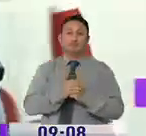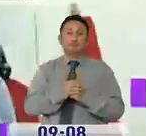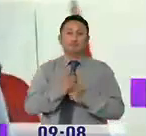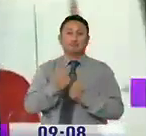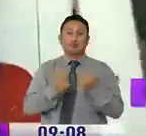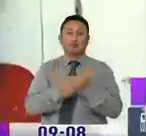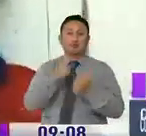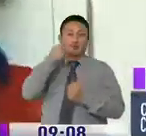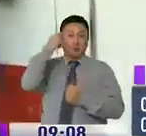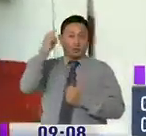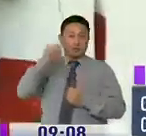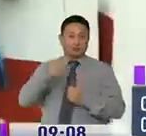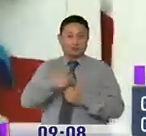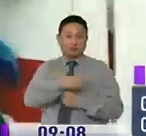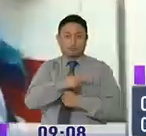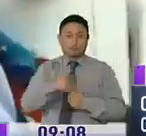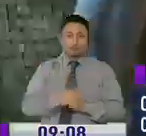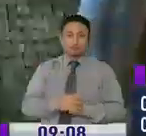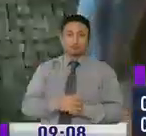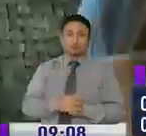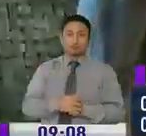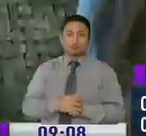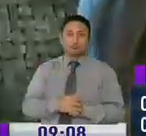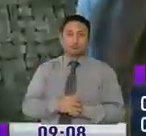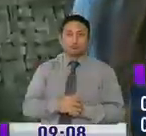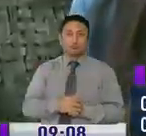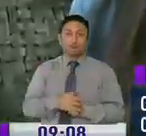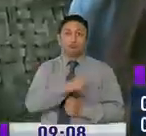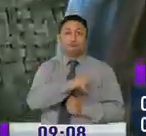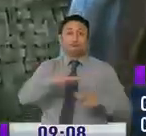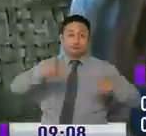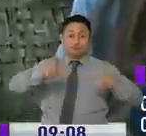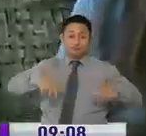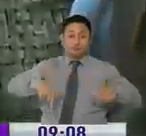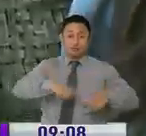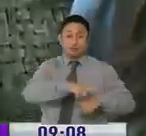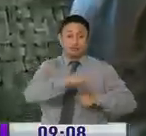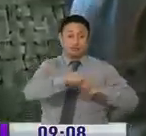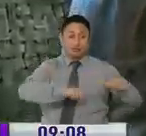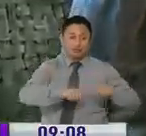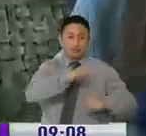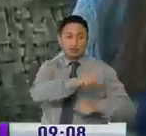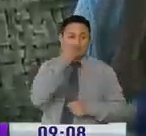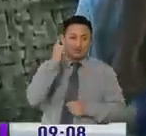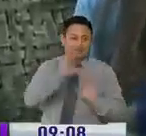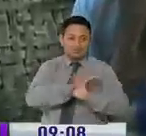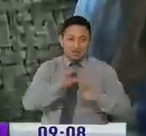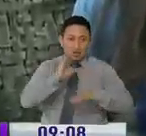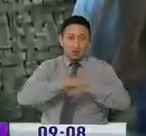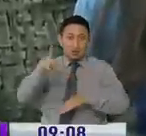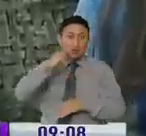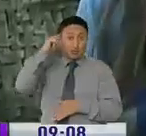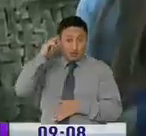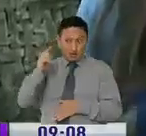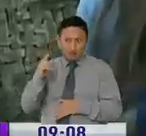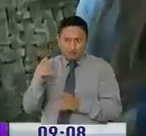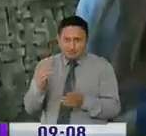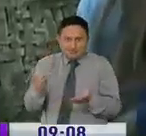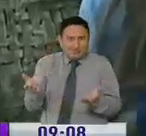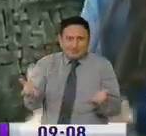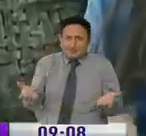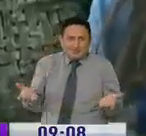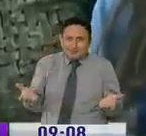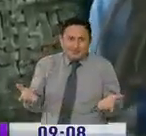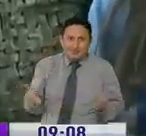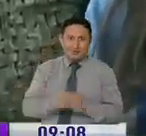correísmo participaron de esta concentración. No es culpa de Correa que Moreno no tenga liderazgo y que nadie de su gabinete tenga liderazgo